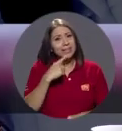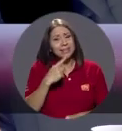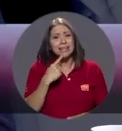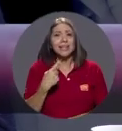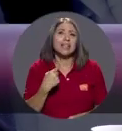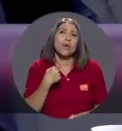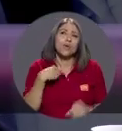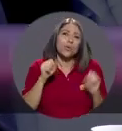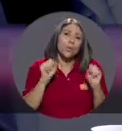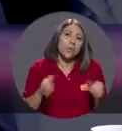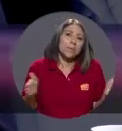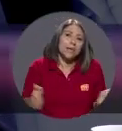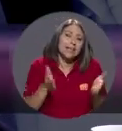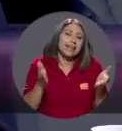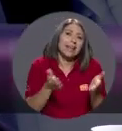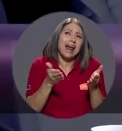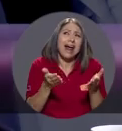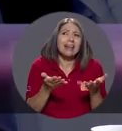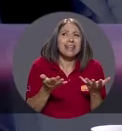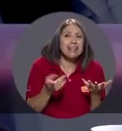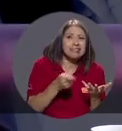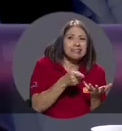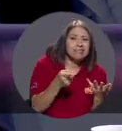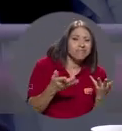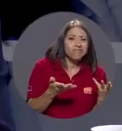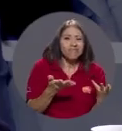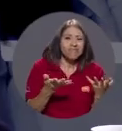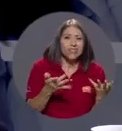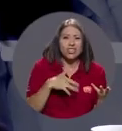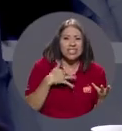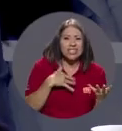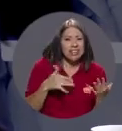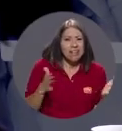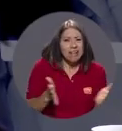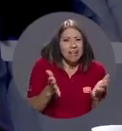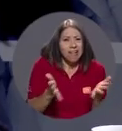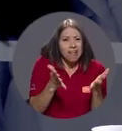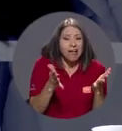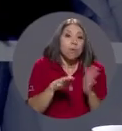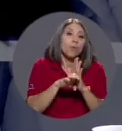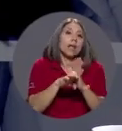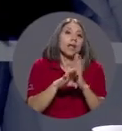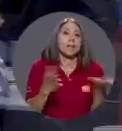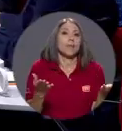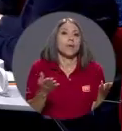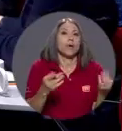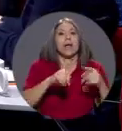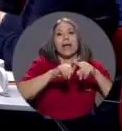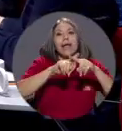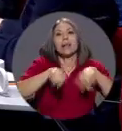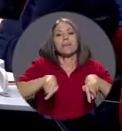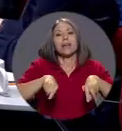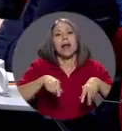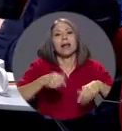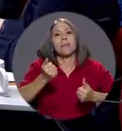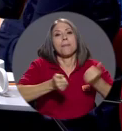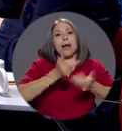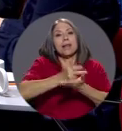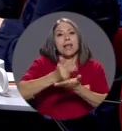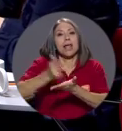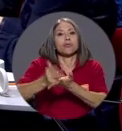uno puede generar desincentivos, como muy bien lo mencionaba don Gustavo, generar desincentivos como eliminar